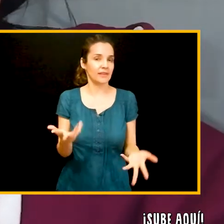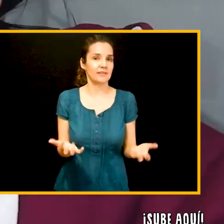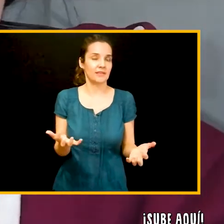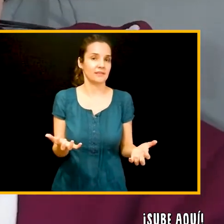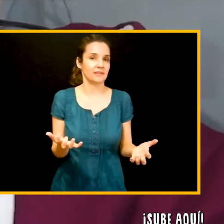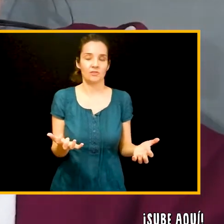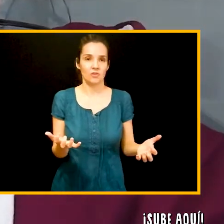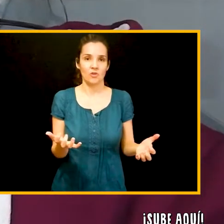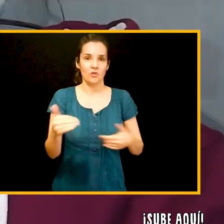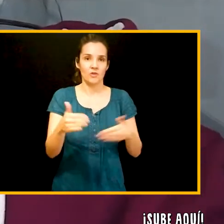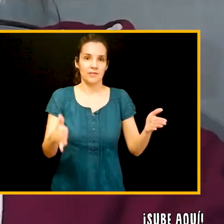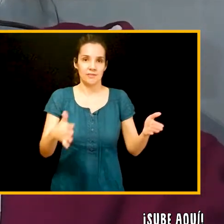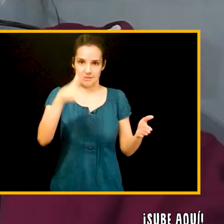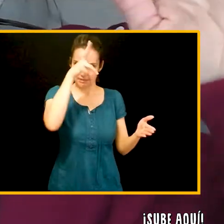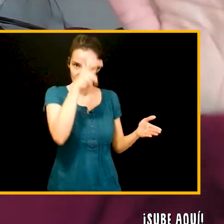In chicken.